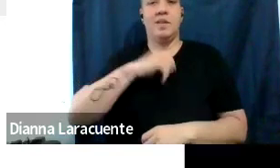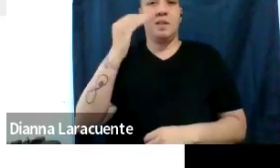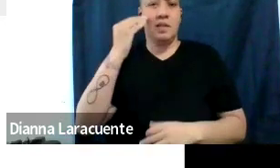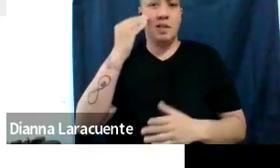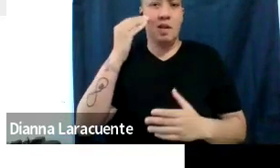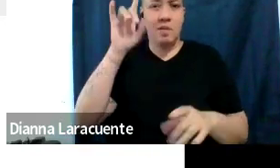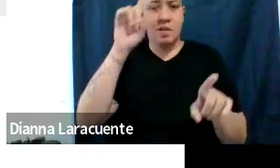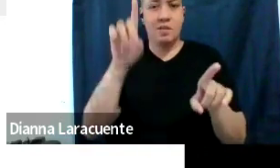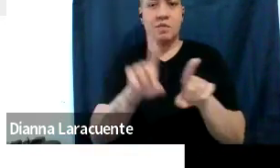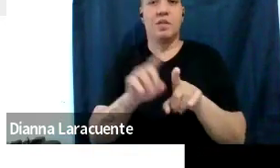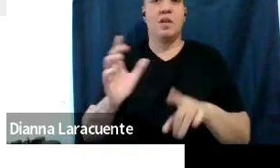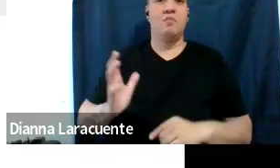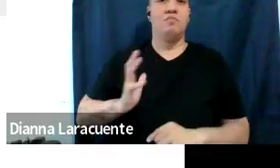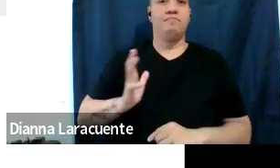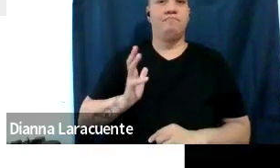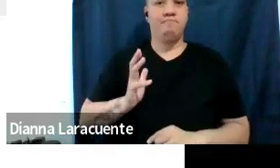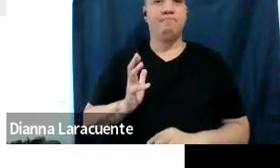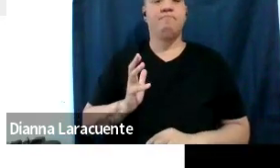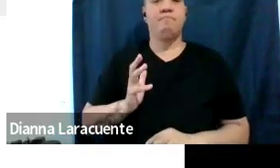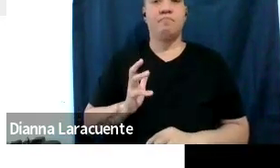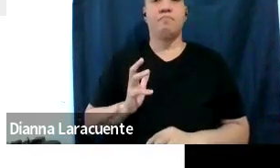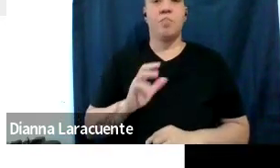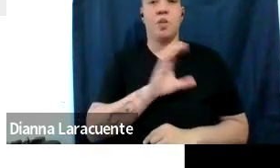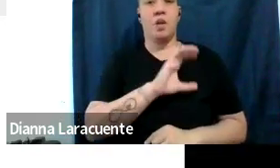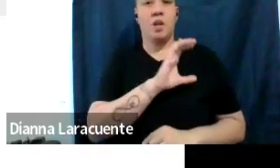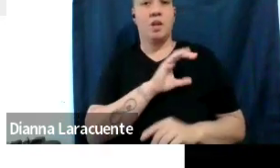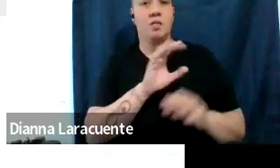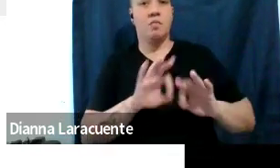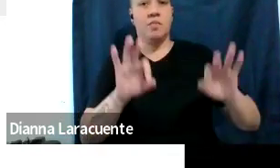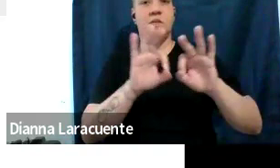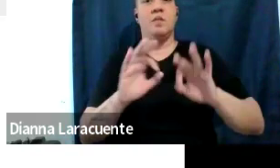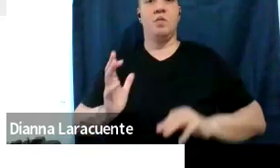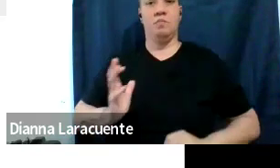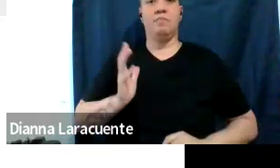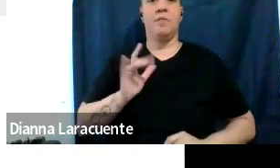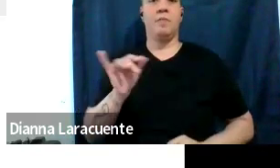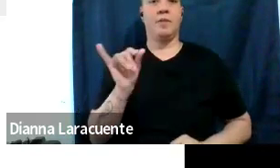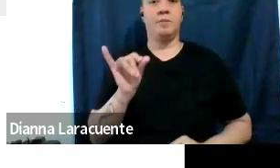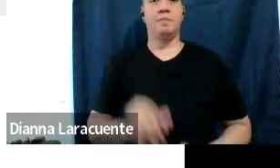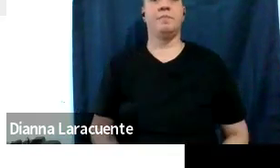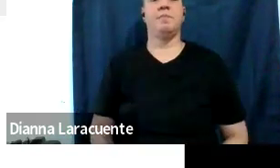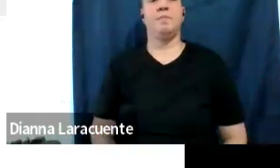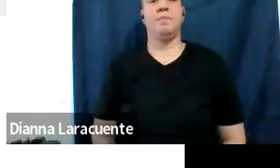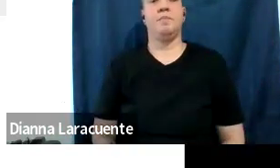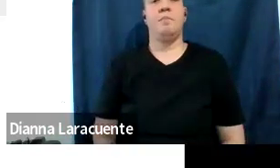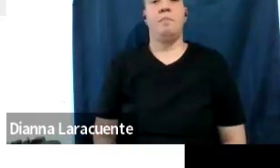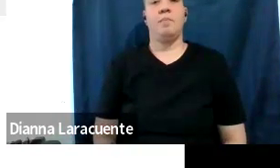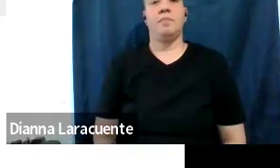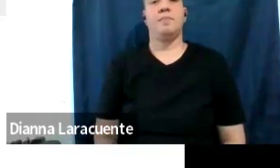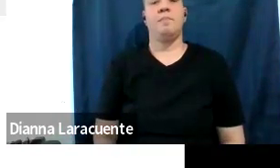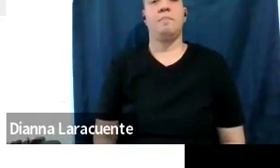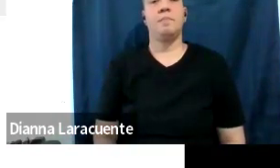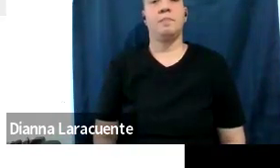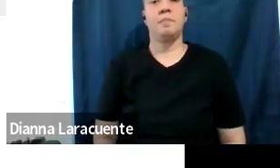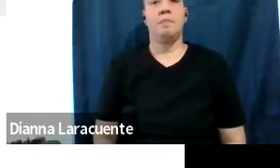él era un diplomático, era un hombre de un gran carácter, pero de una gran diplomacia. Y